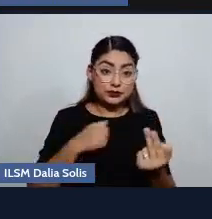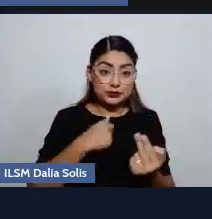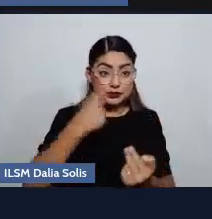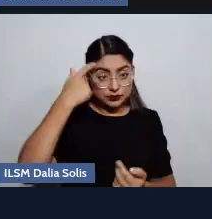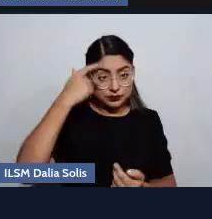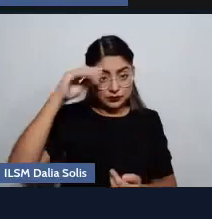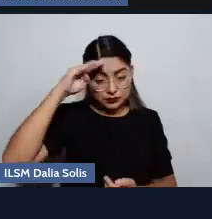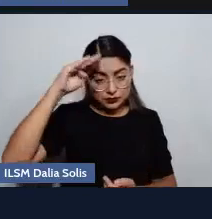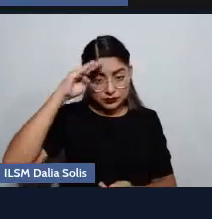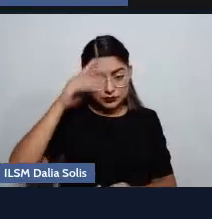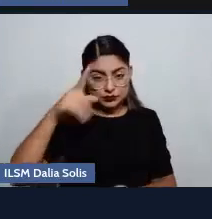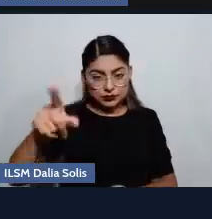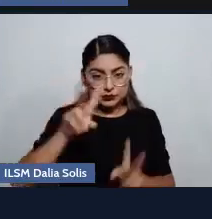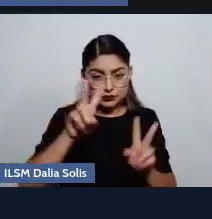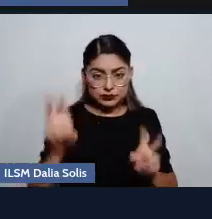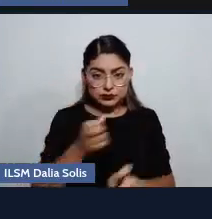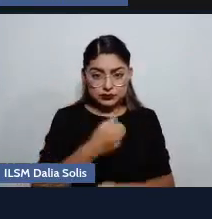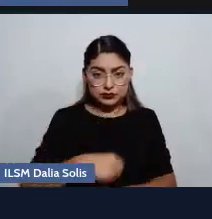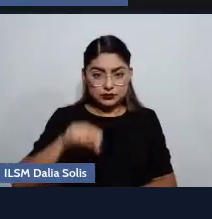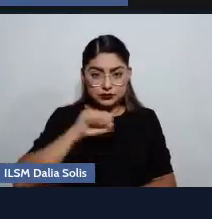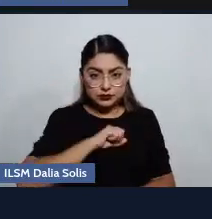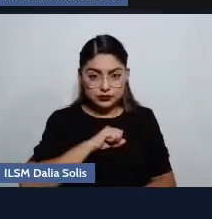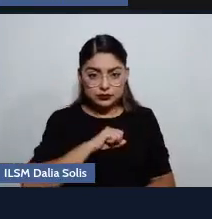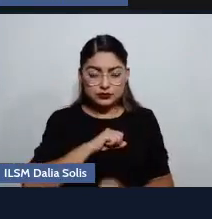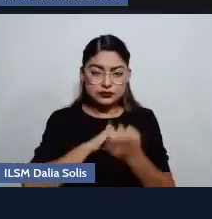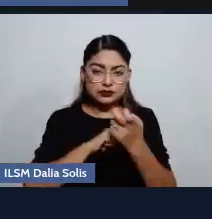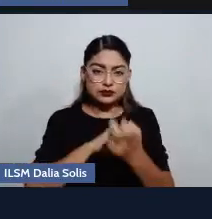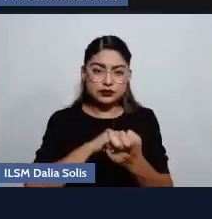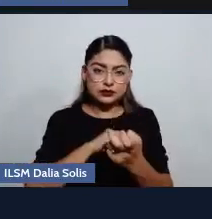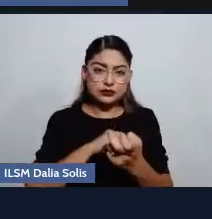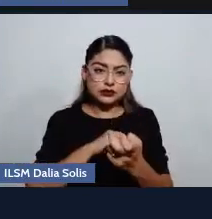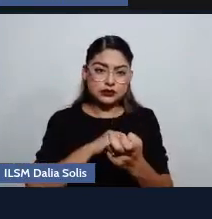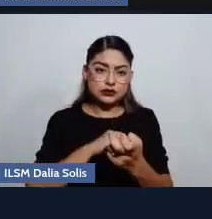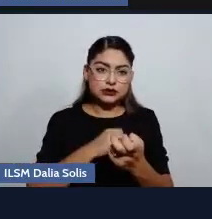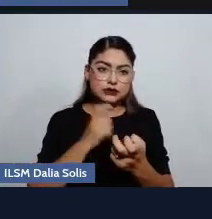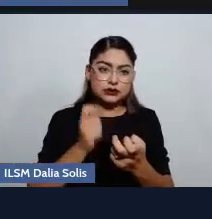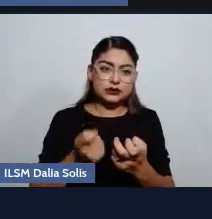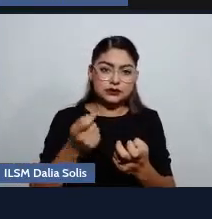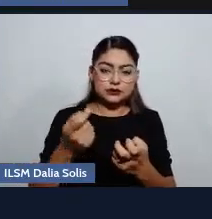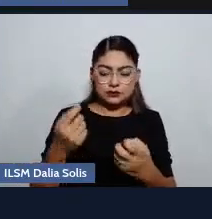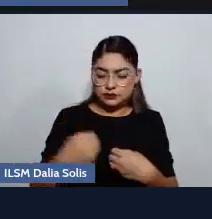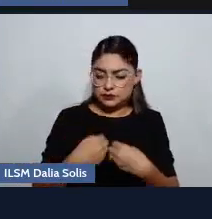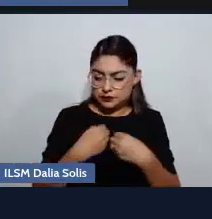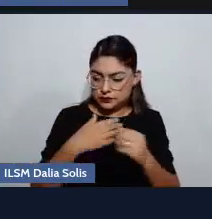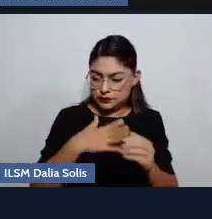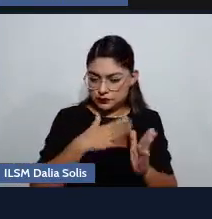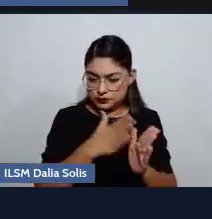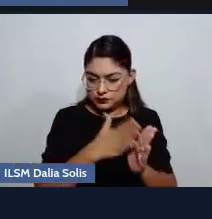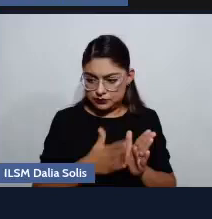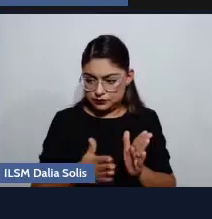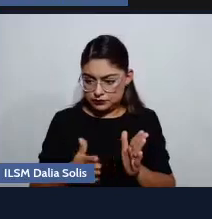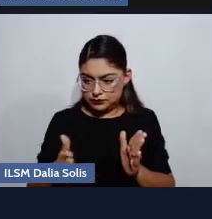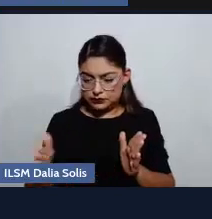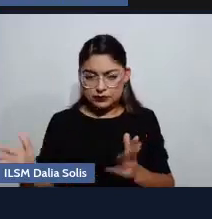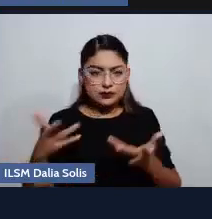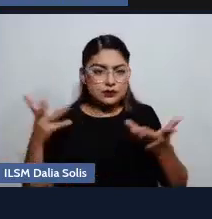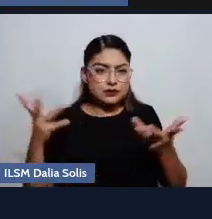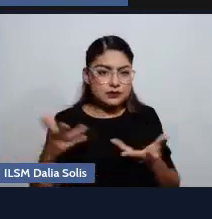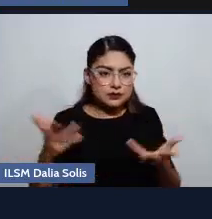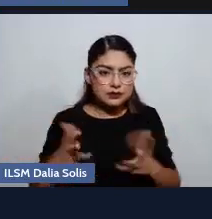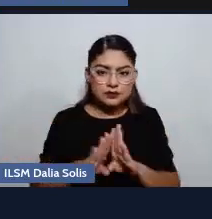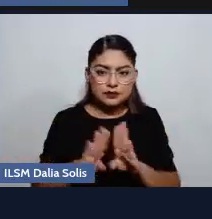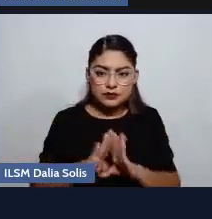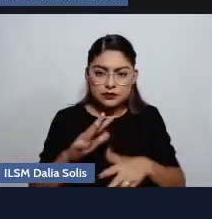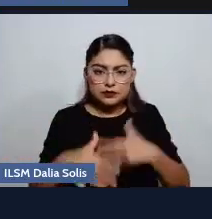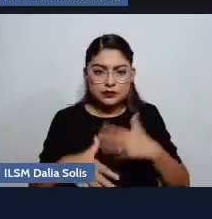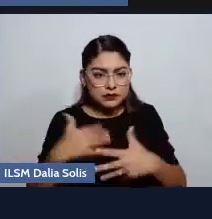como lo decíamos, también tiene que ver en la línea de vida, en lo que vamos pasando en nuestra línea de vida, ¿no? O sea, equidad